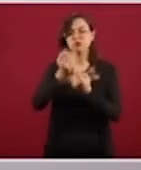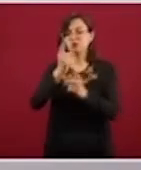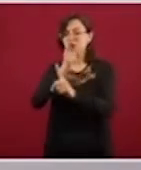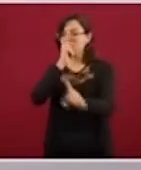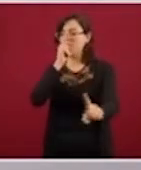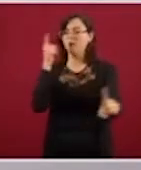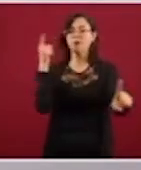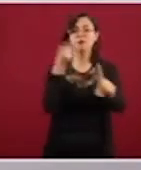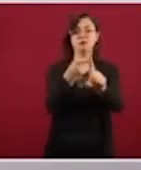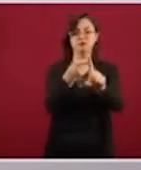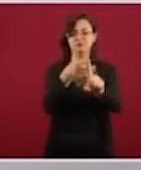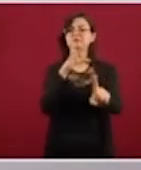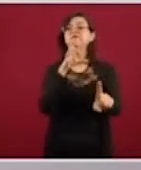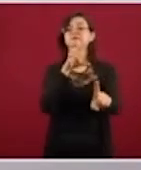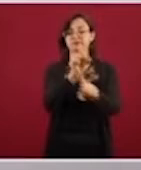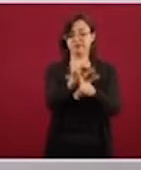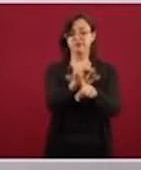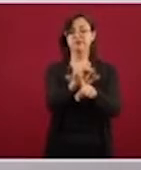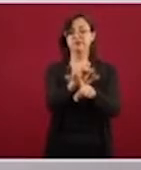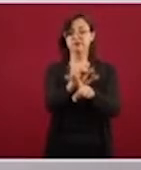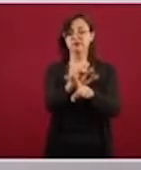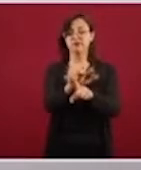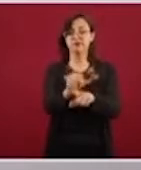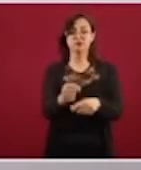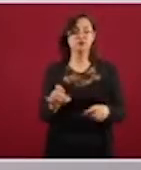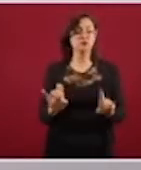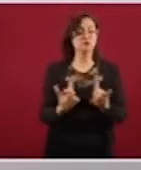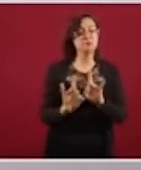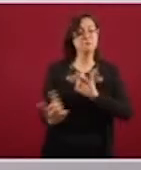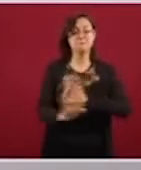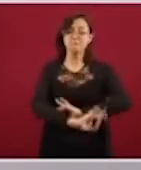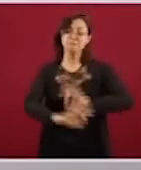el propósito de que no se nos desborde,